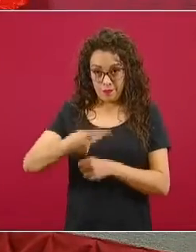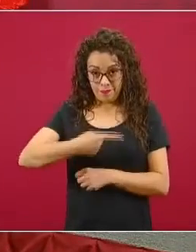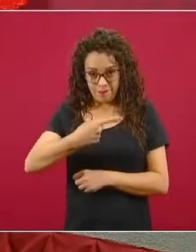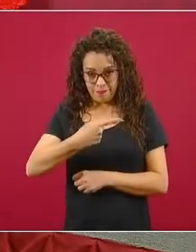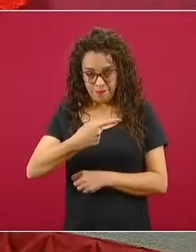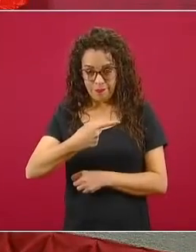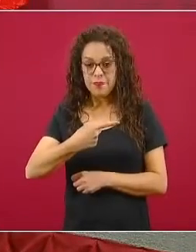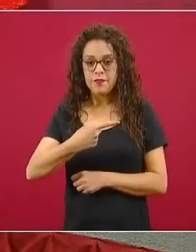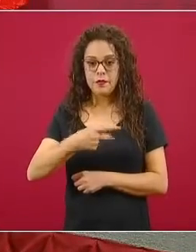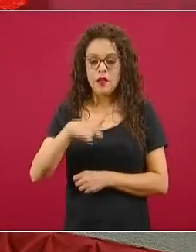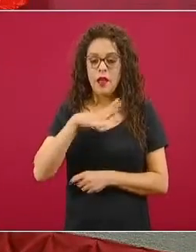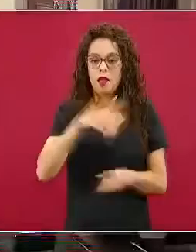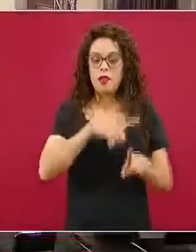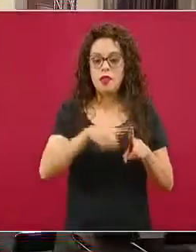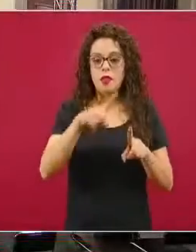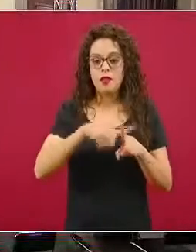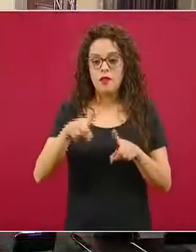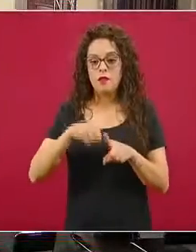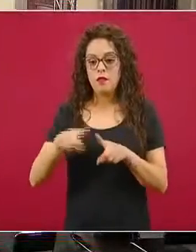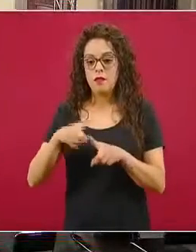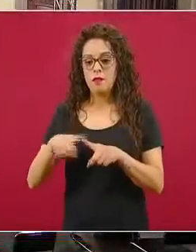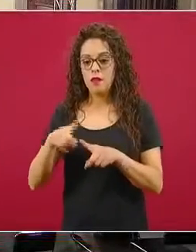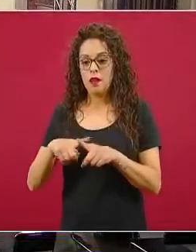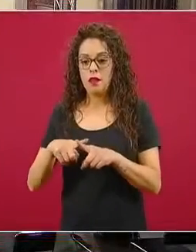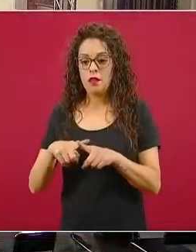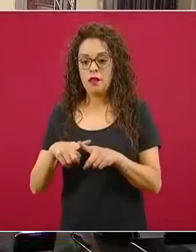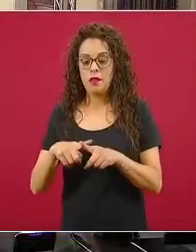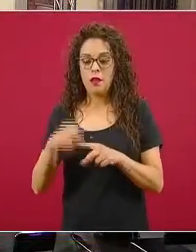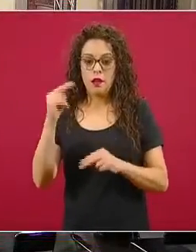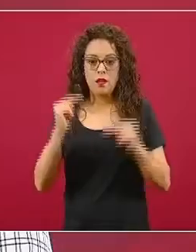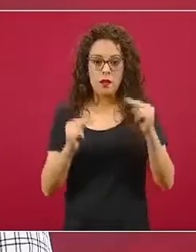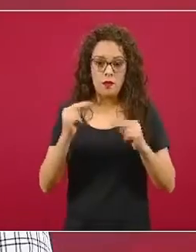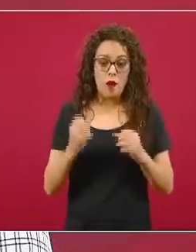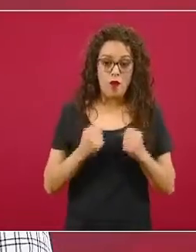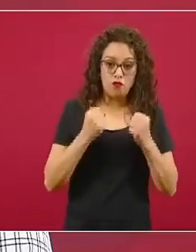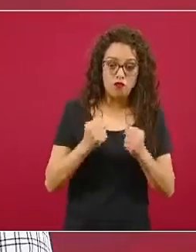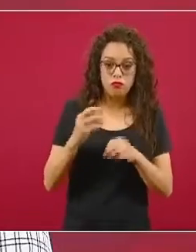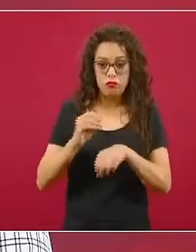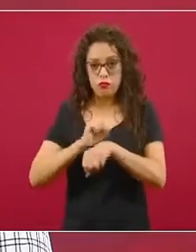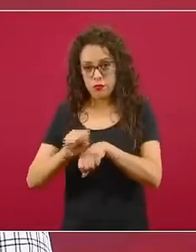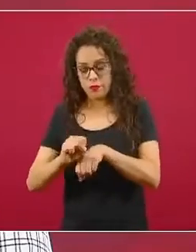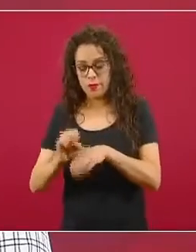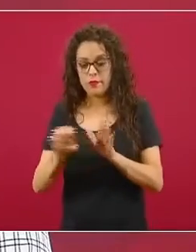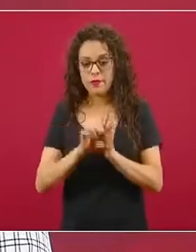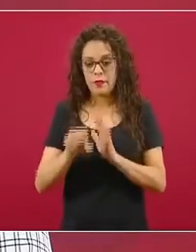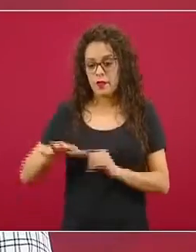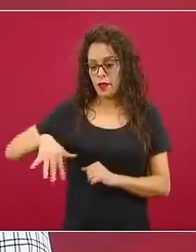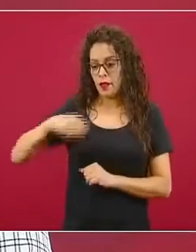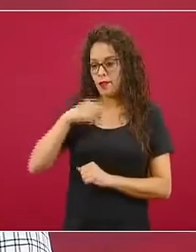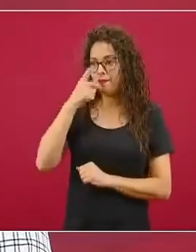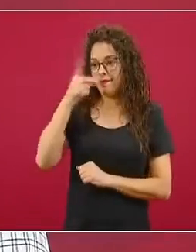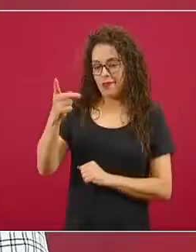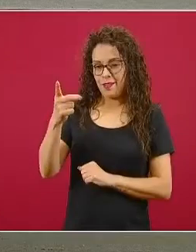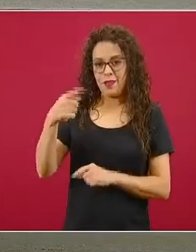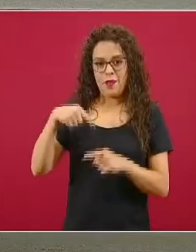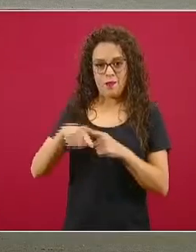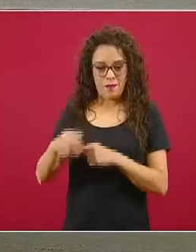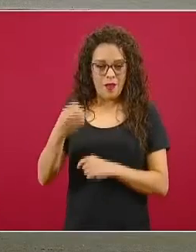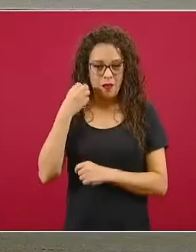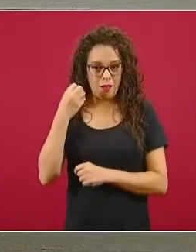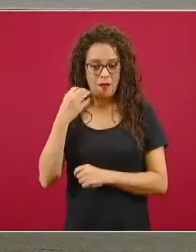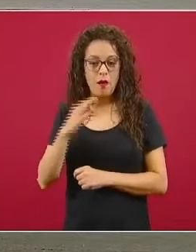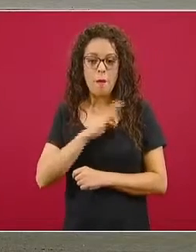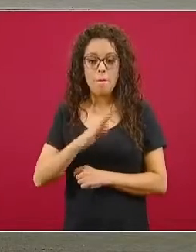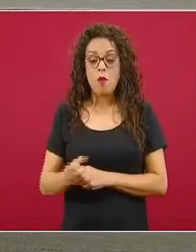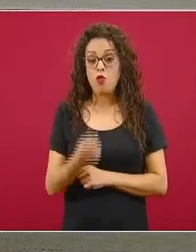decíamos, son de diferentes magnitudes en el sentido de que un brote, como comentábamos al principio, puede solamente partir